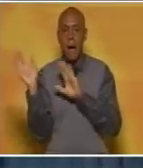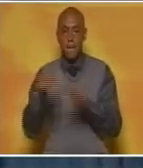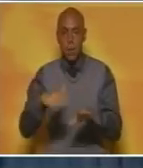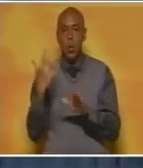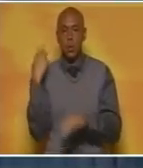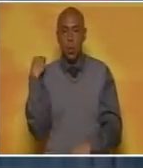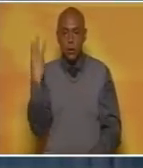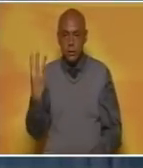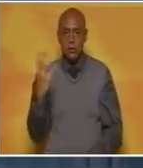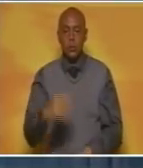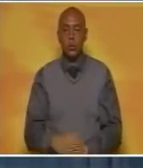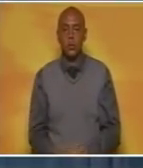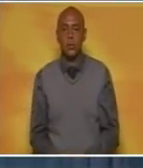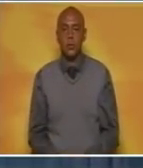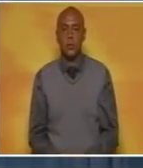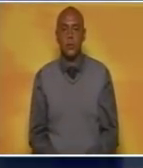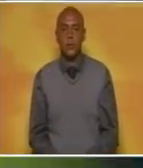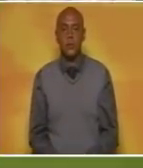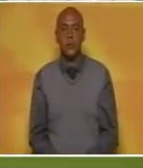serie.